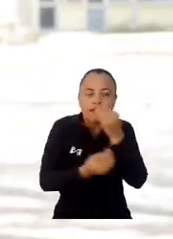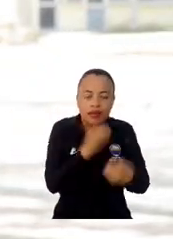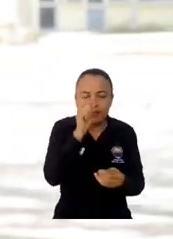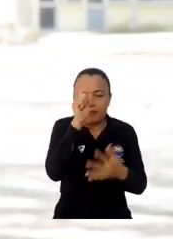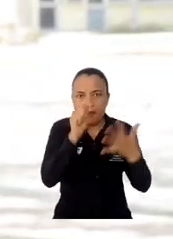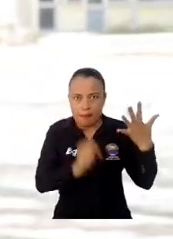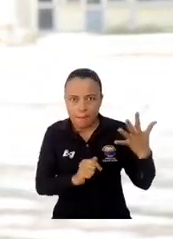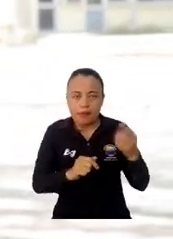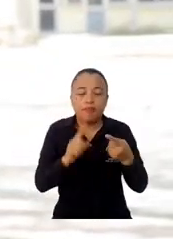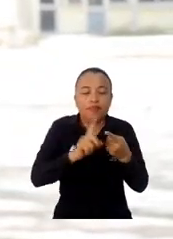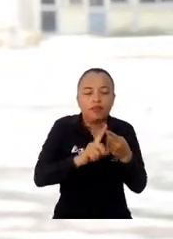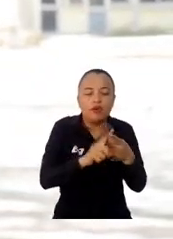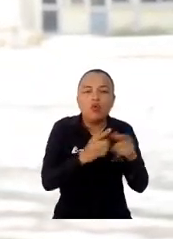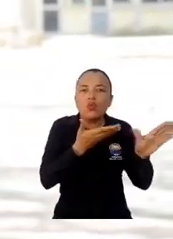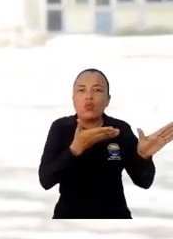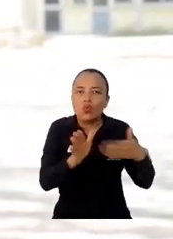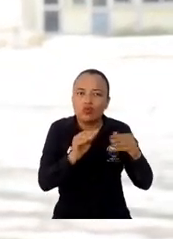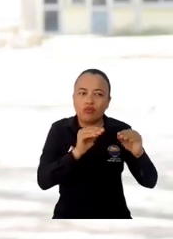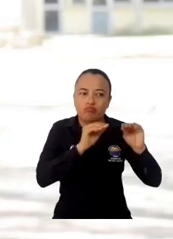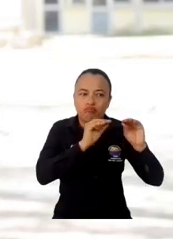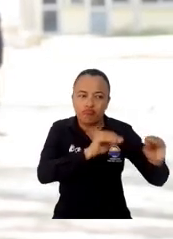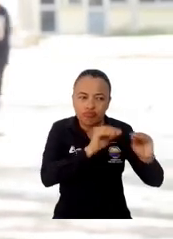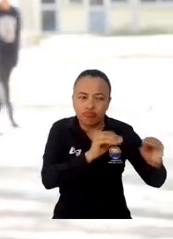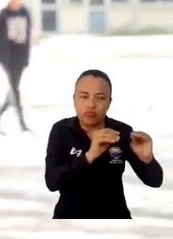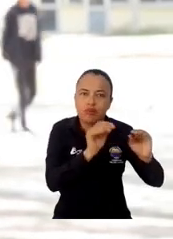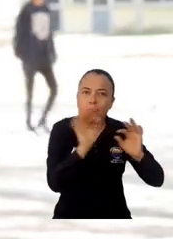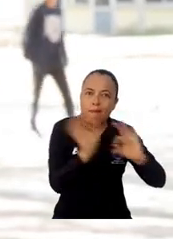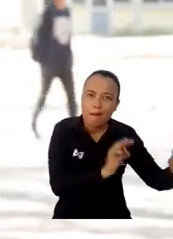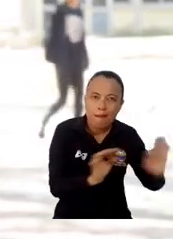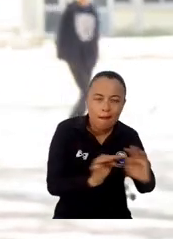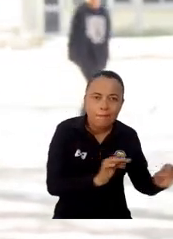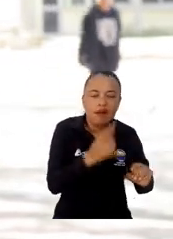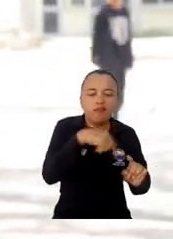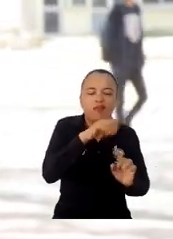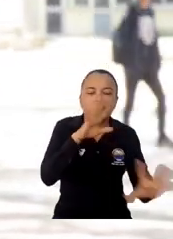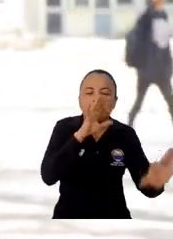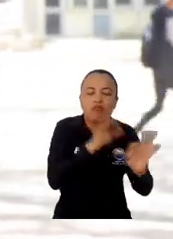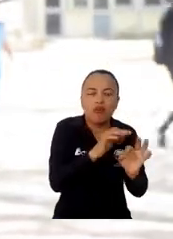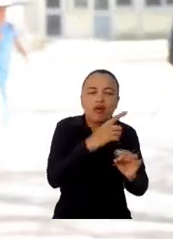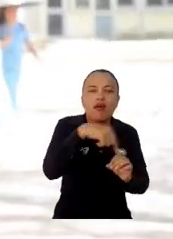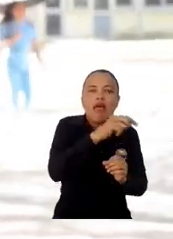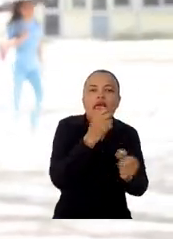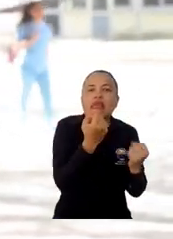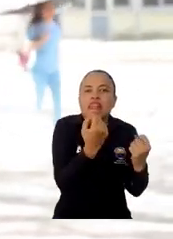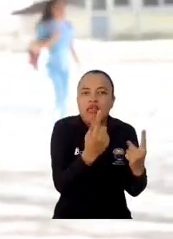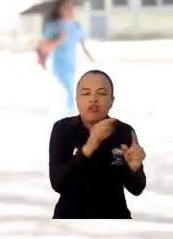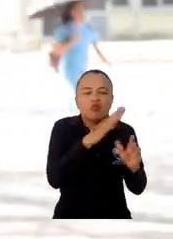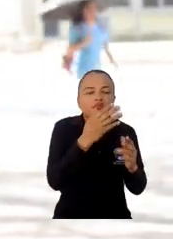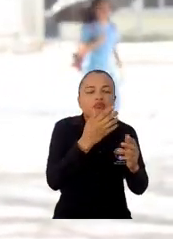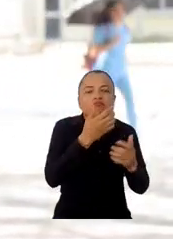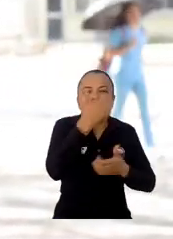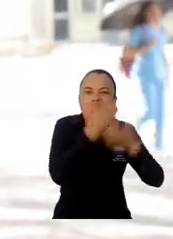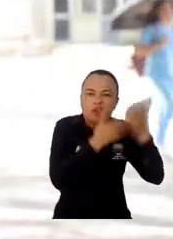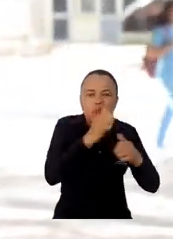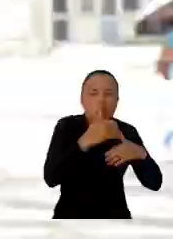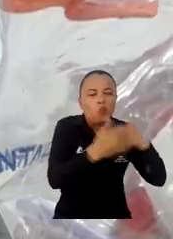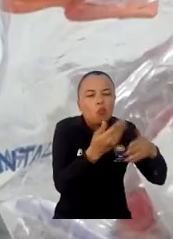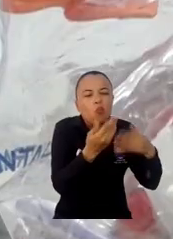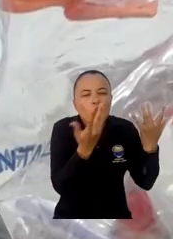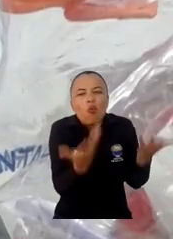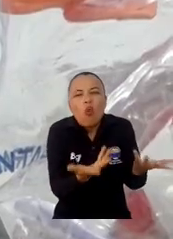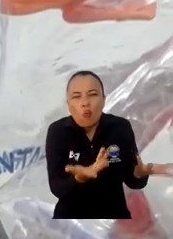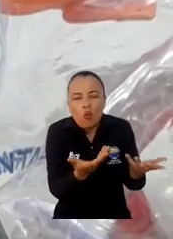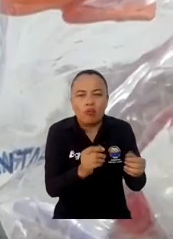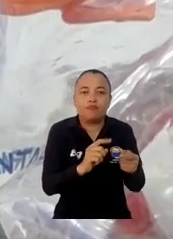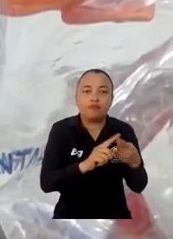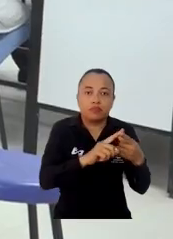frentes. Uno es un curso de preparación que está enfocado básicamente a que los muchachos conozcan el tipo de prueba, y